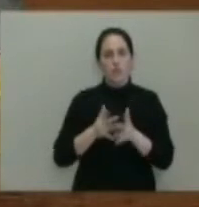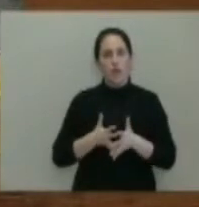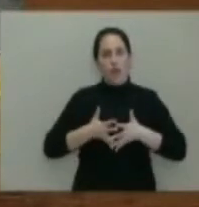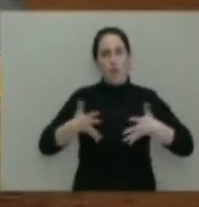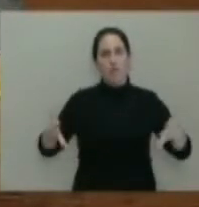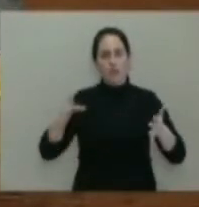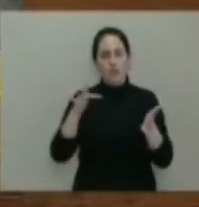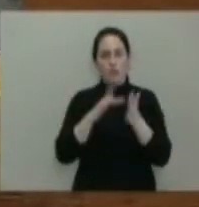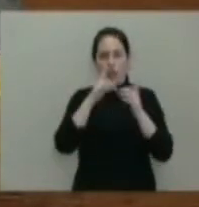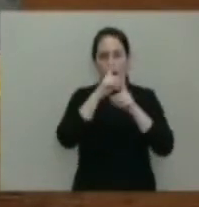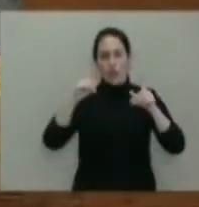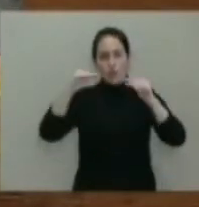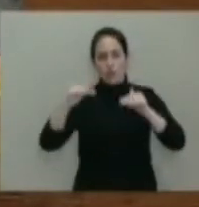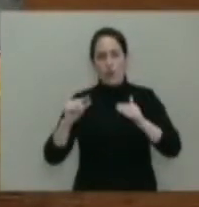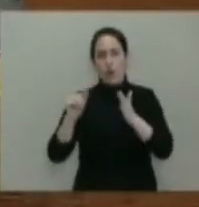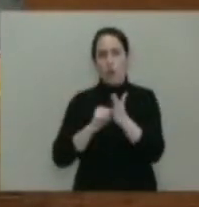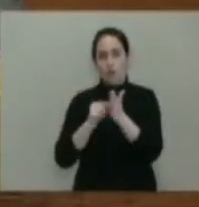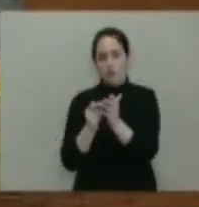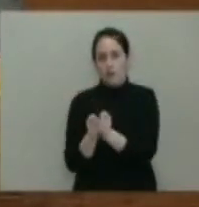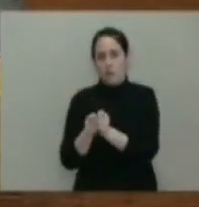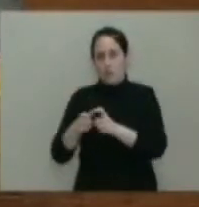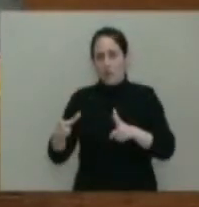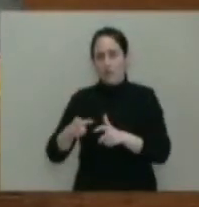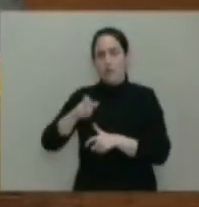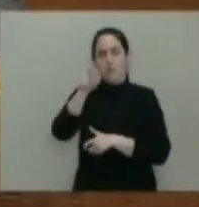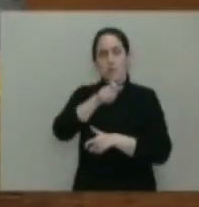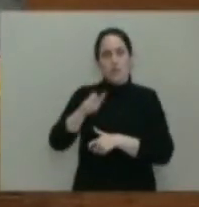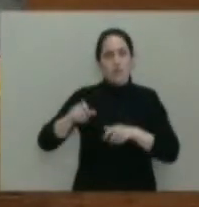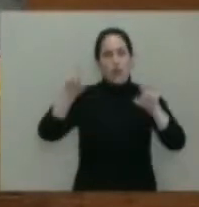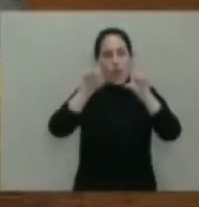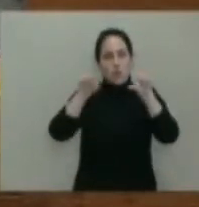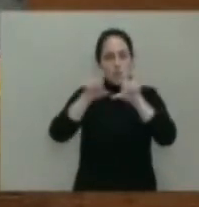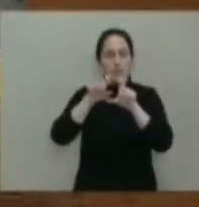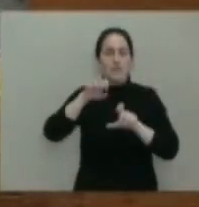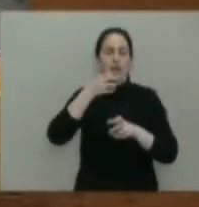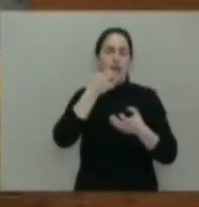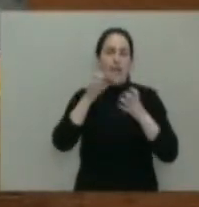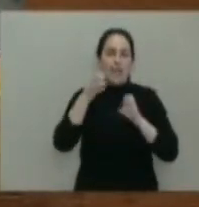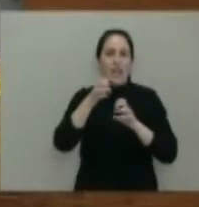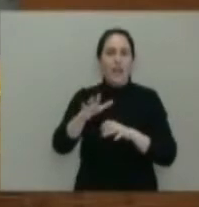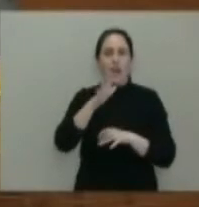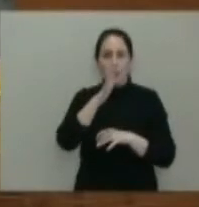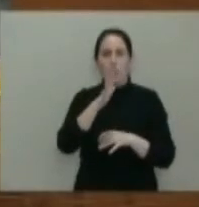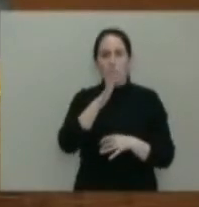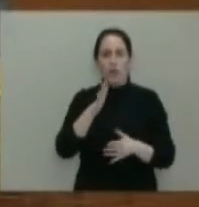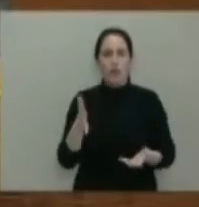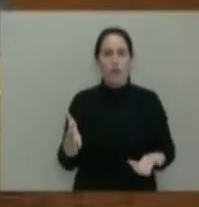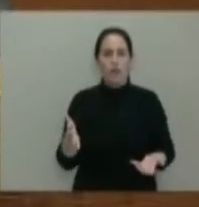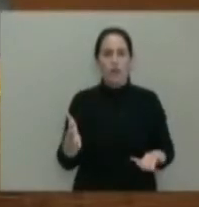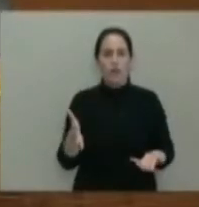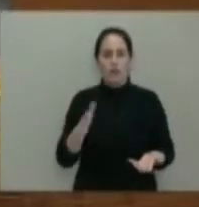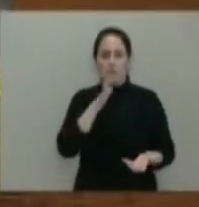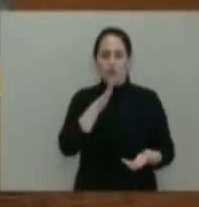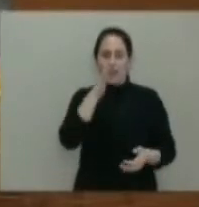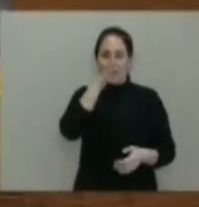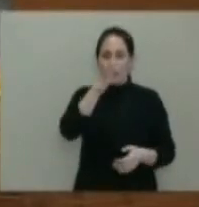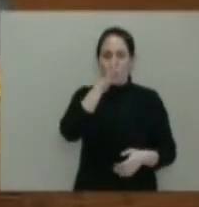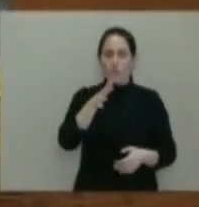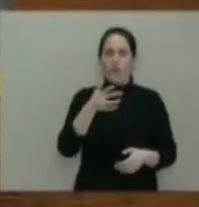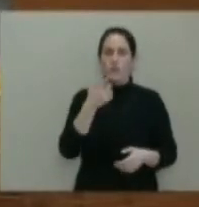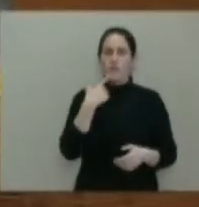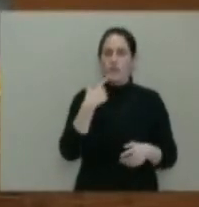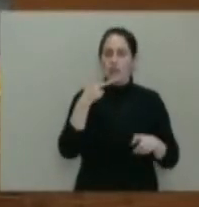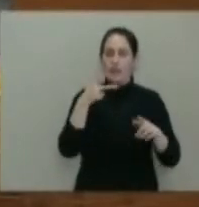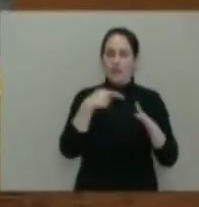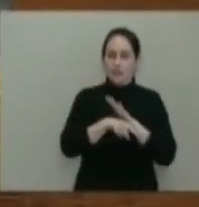durante la parte final del año las contrataciones, las quejas que por parte de las empresas se hicieron para denunciando los trámites